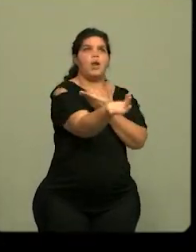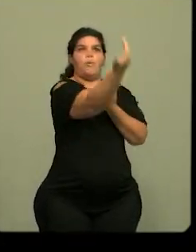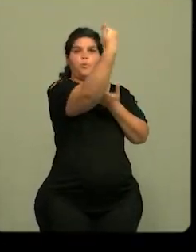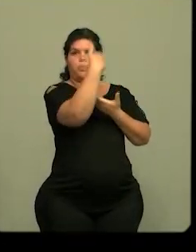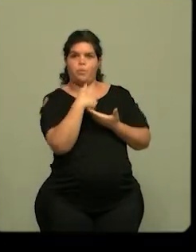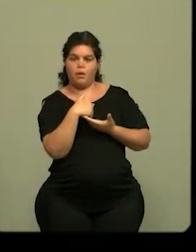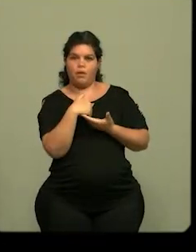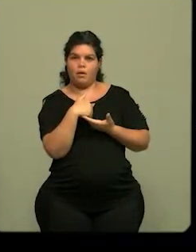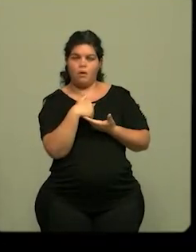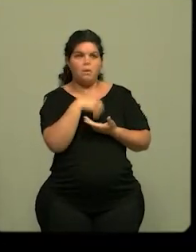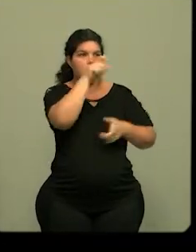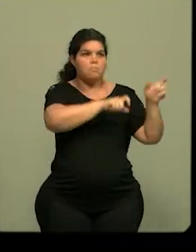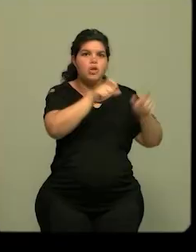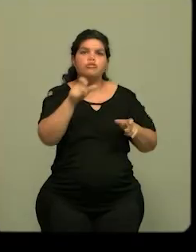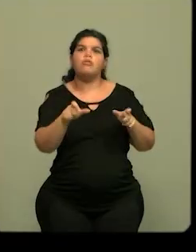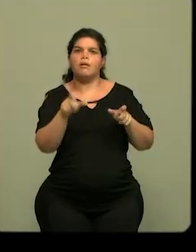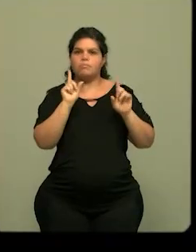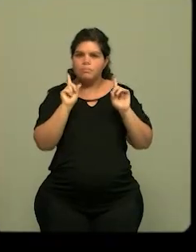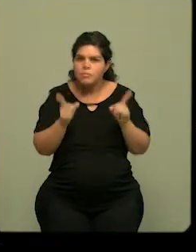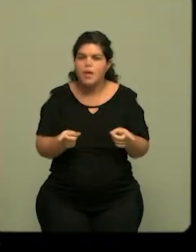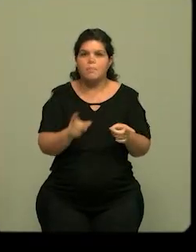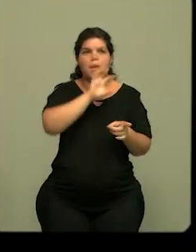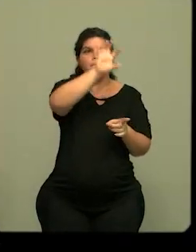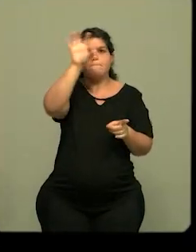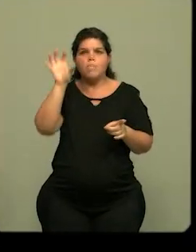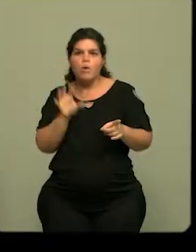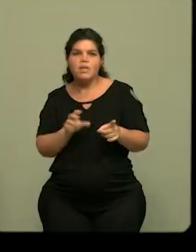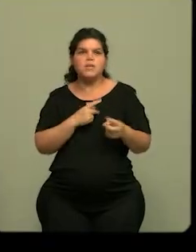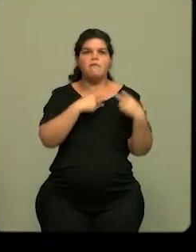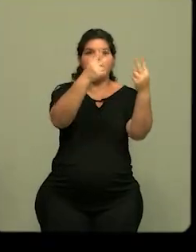desplazamiento de los viajeros dentro de los destinos que ofrece el país.